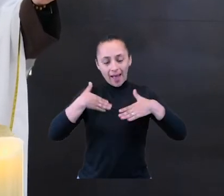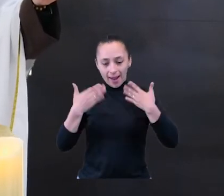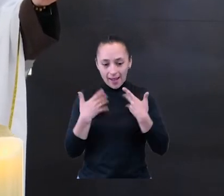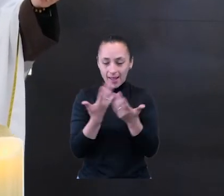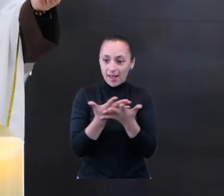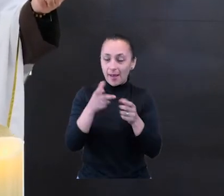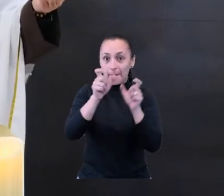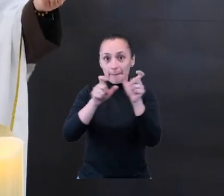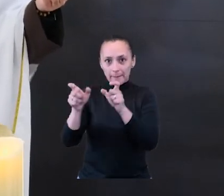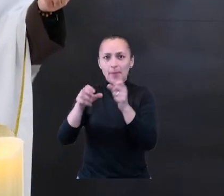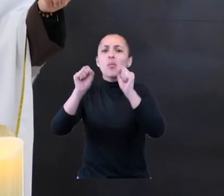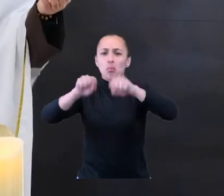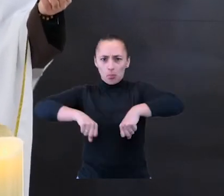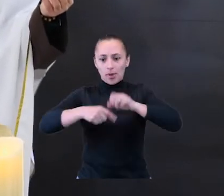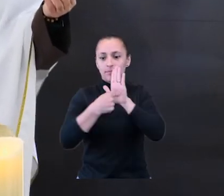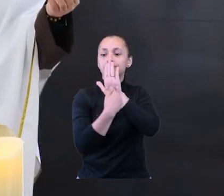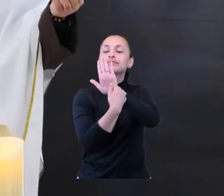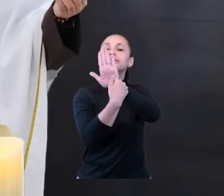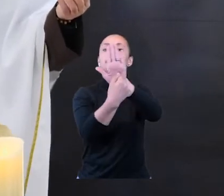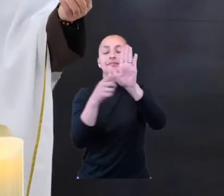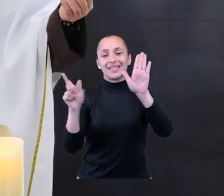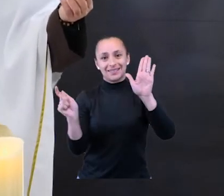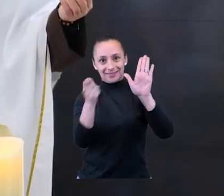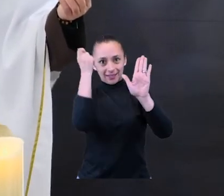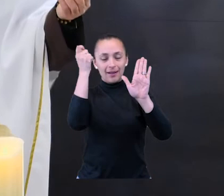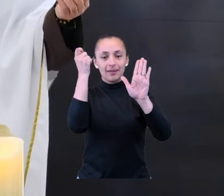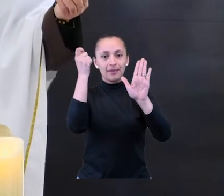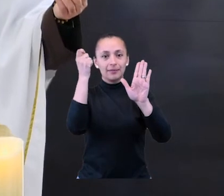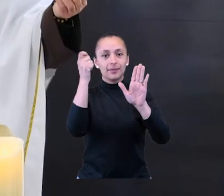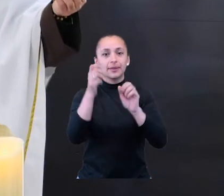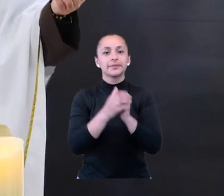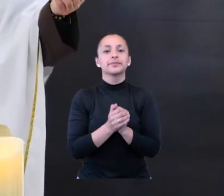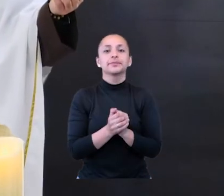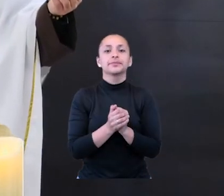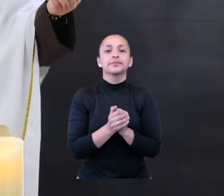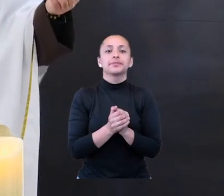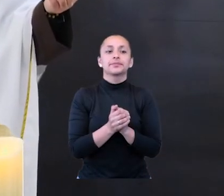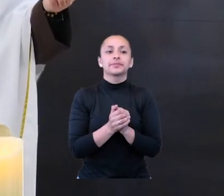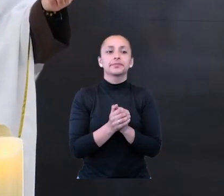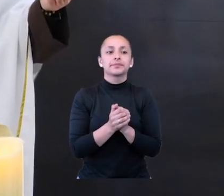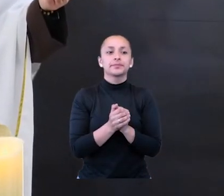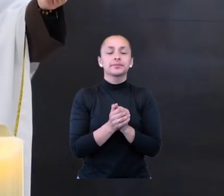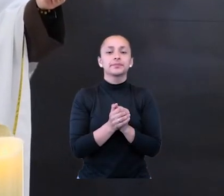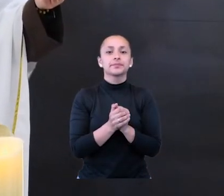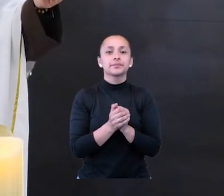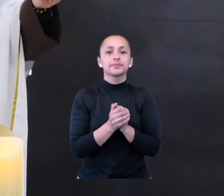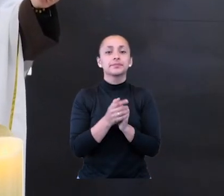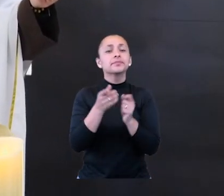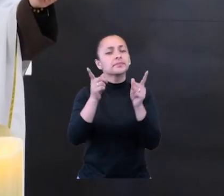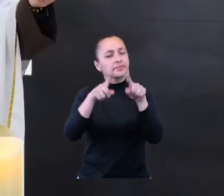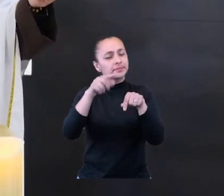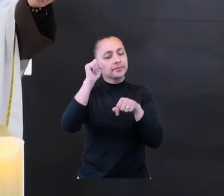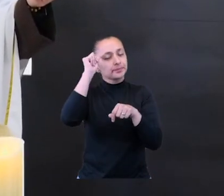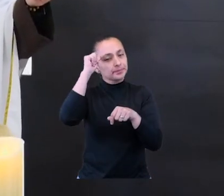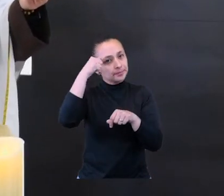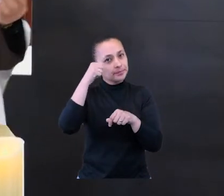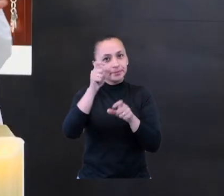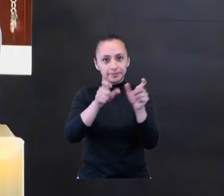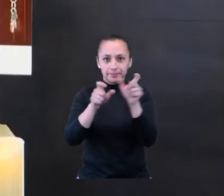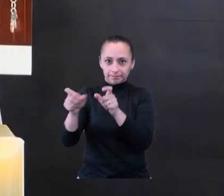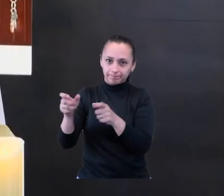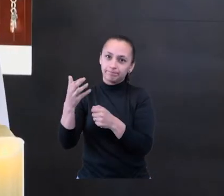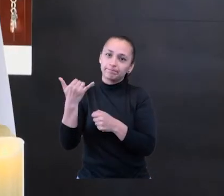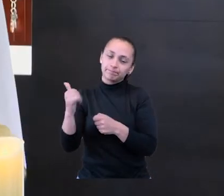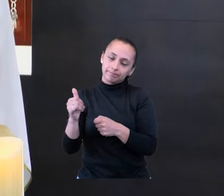hombres y así les mostremos el camino de la salvación acuérdate padre también de nuestros hermanos que